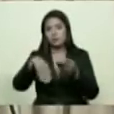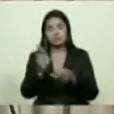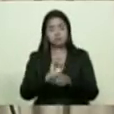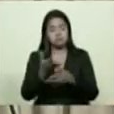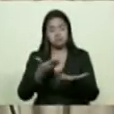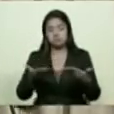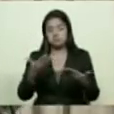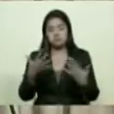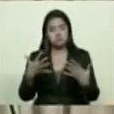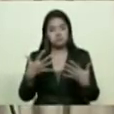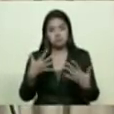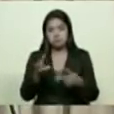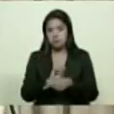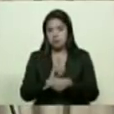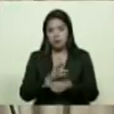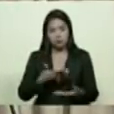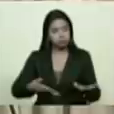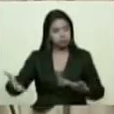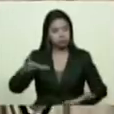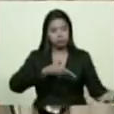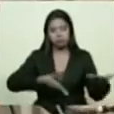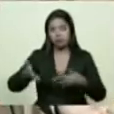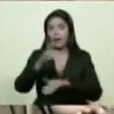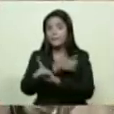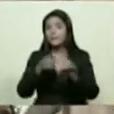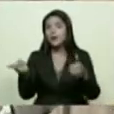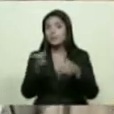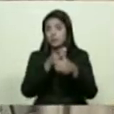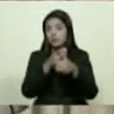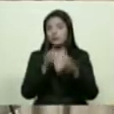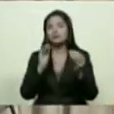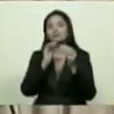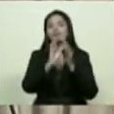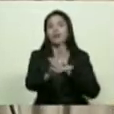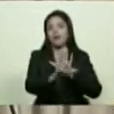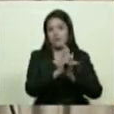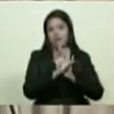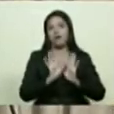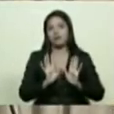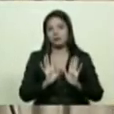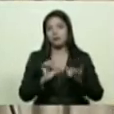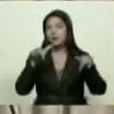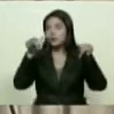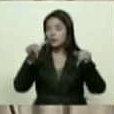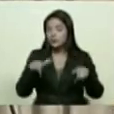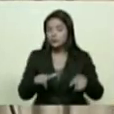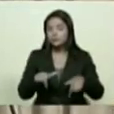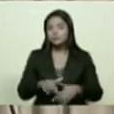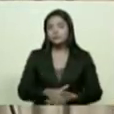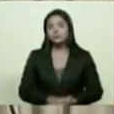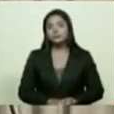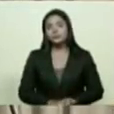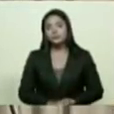ágil, versátil, pero en primer lugar legal. Ya hoy